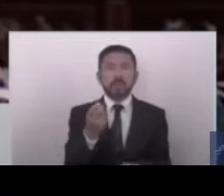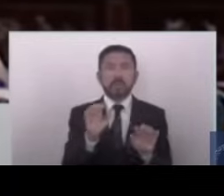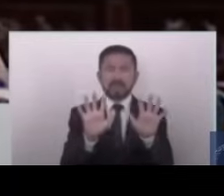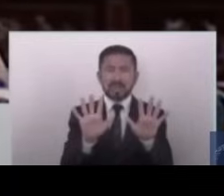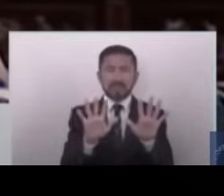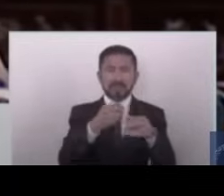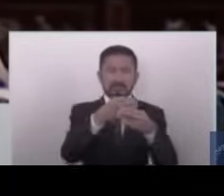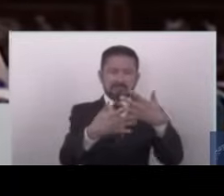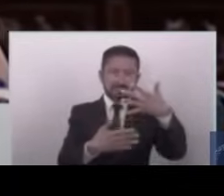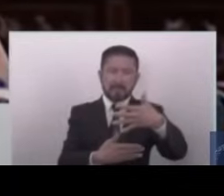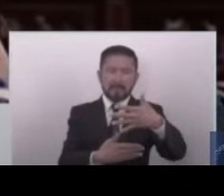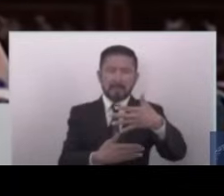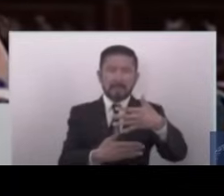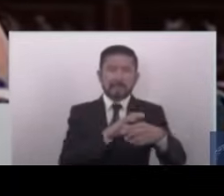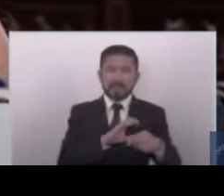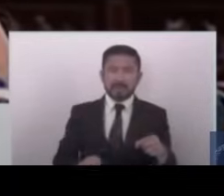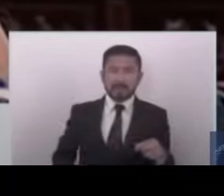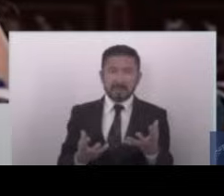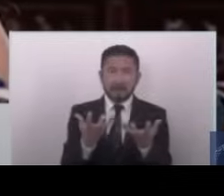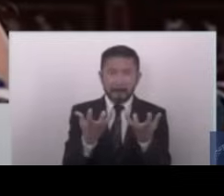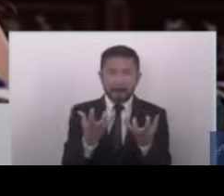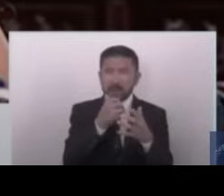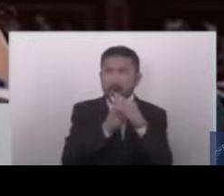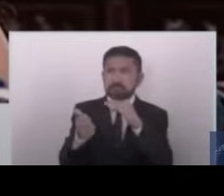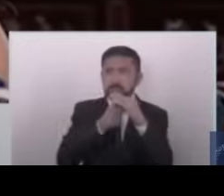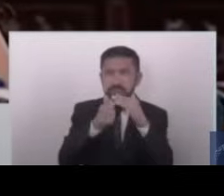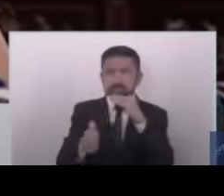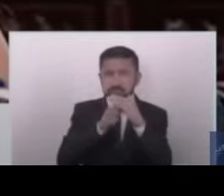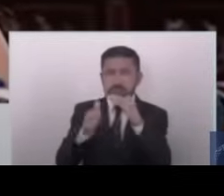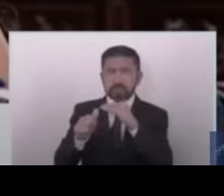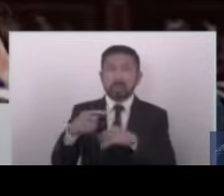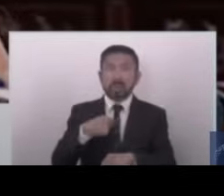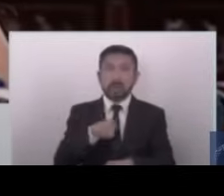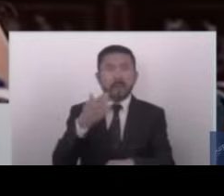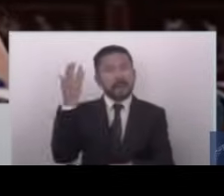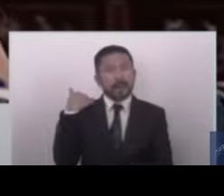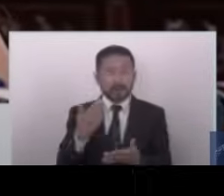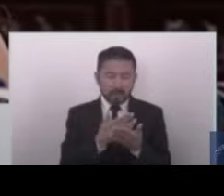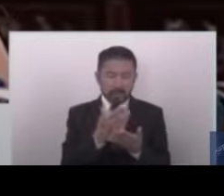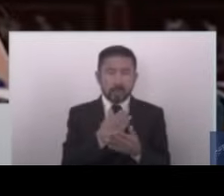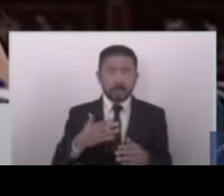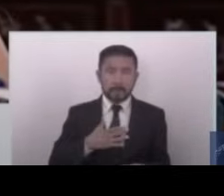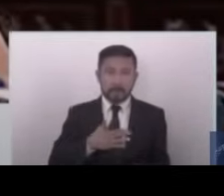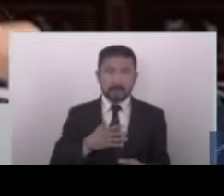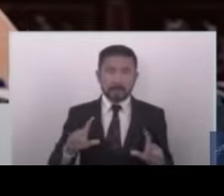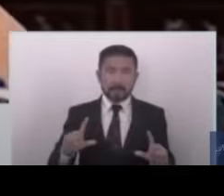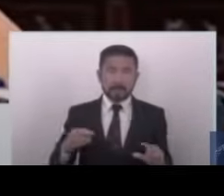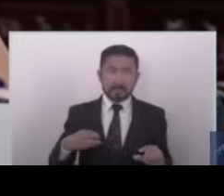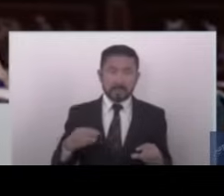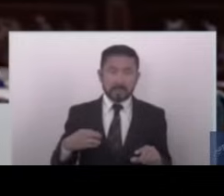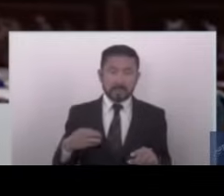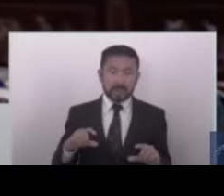dentro de los primeros y habiendo yo estudiado el tema tema migratorio desde mi maestría mi doctorado y mi posdoctorado